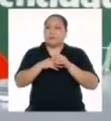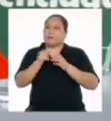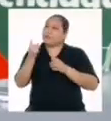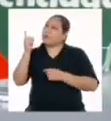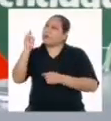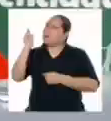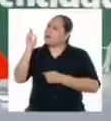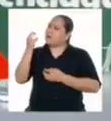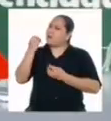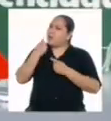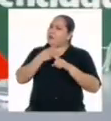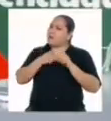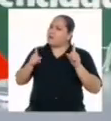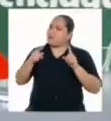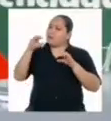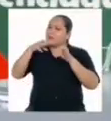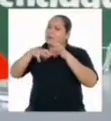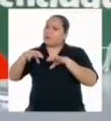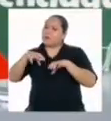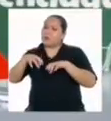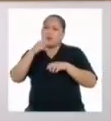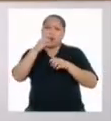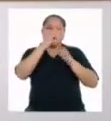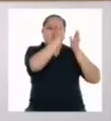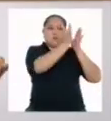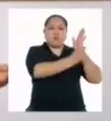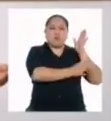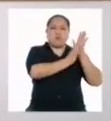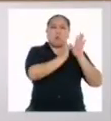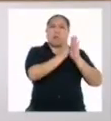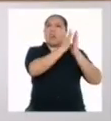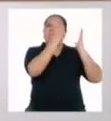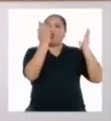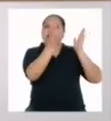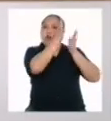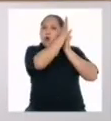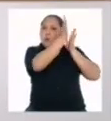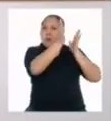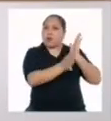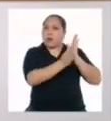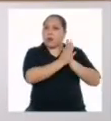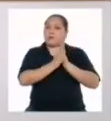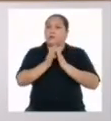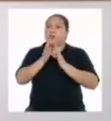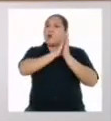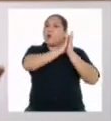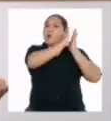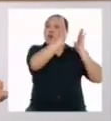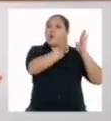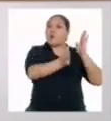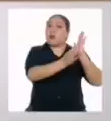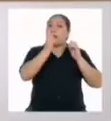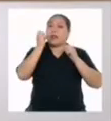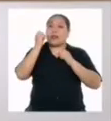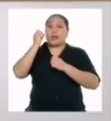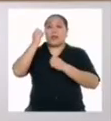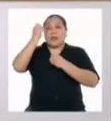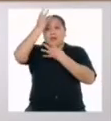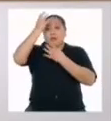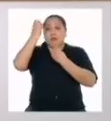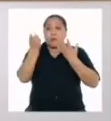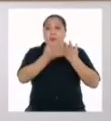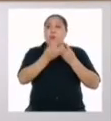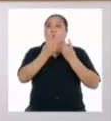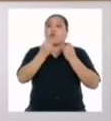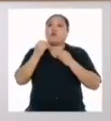¿cómo diferenciamos lo que vamos a hacer de un periódico mural? En un mural informativo haces uso de muchos gráficos e imágenes para llamar la